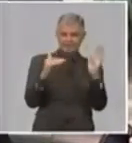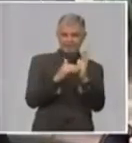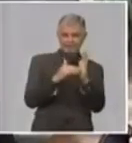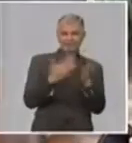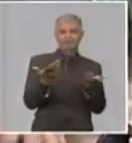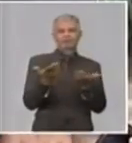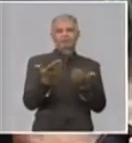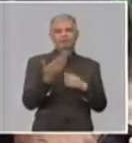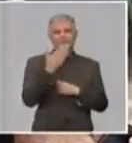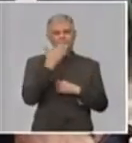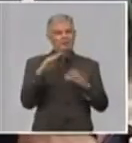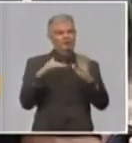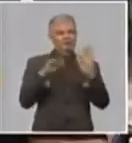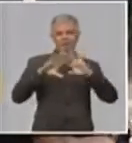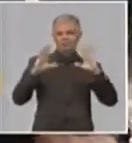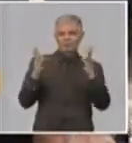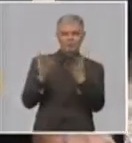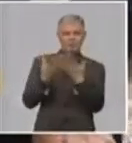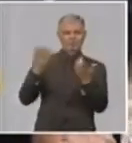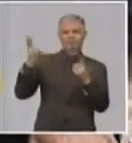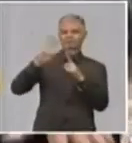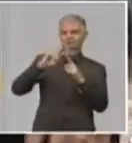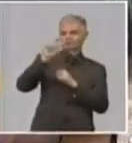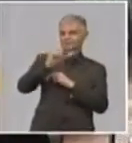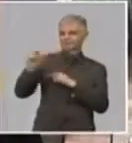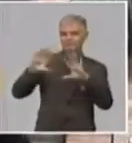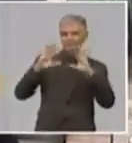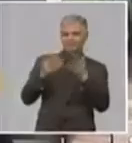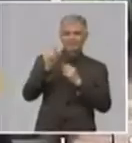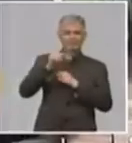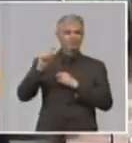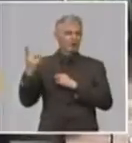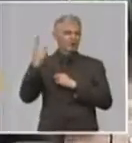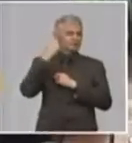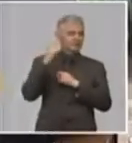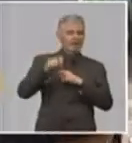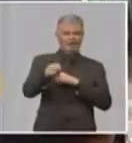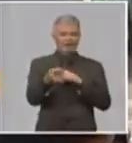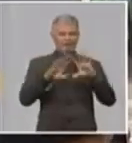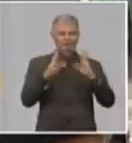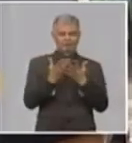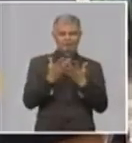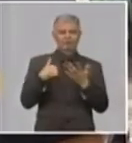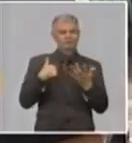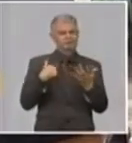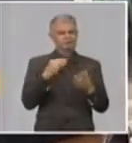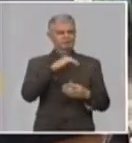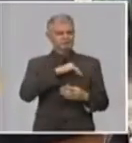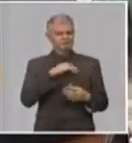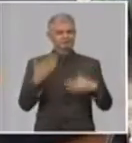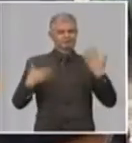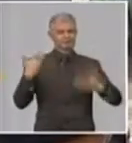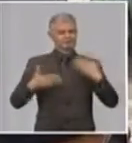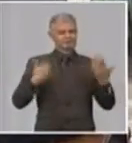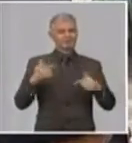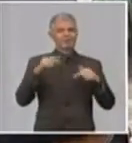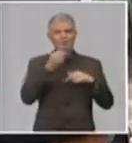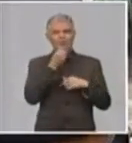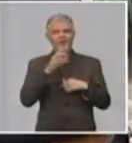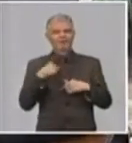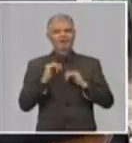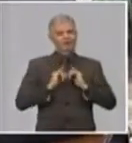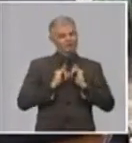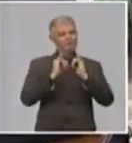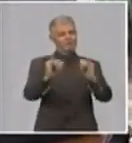tardes, televidentes y radiovidentes. Es un tremendo privilegio poder dirigirnos a nuestro pueblo para tratar